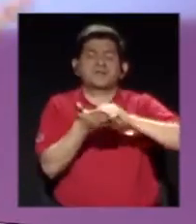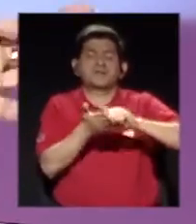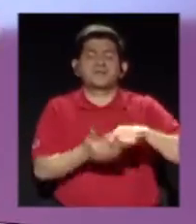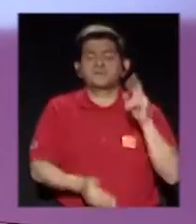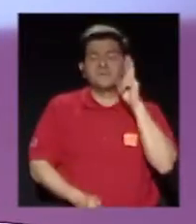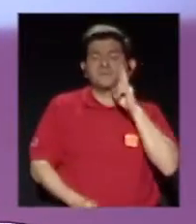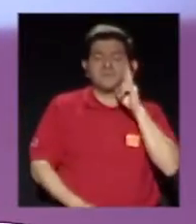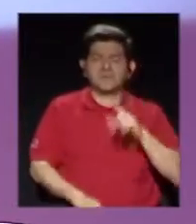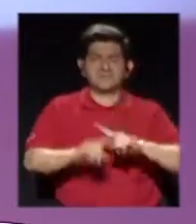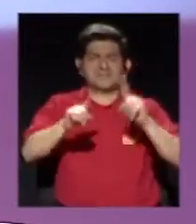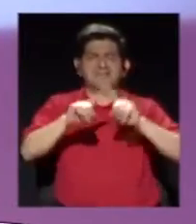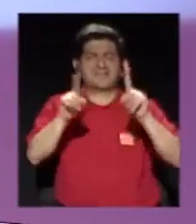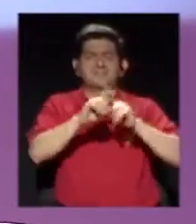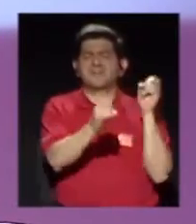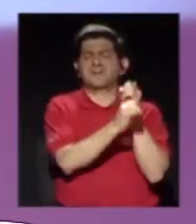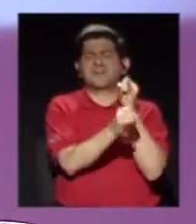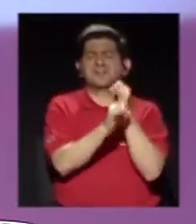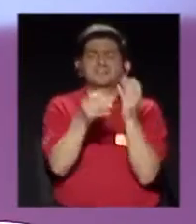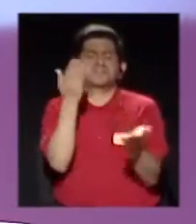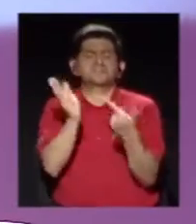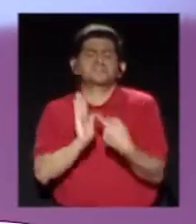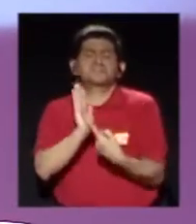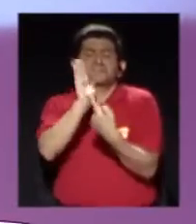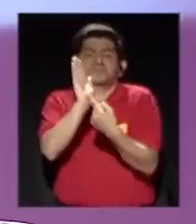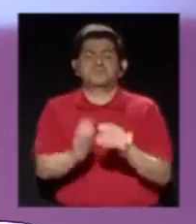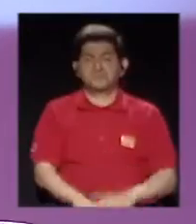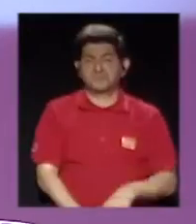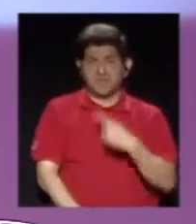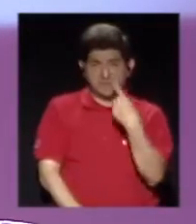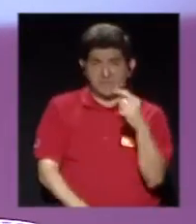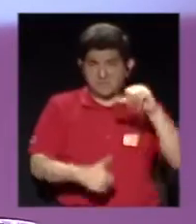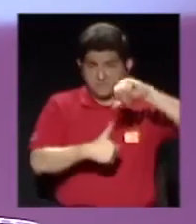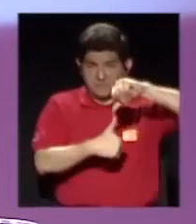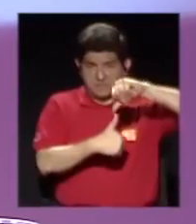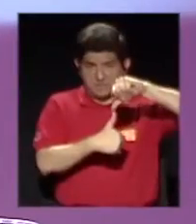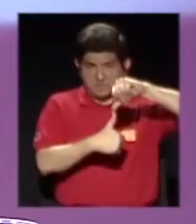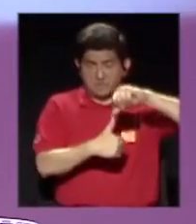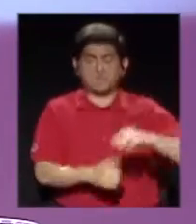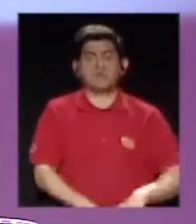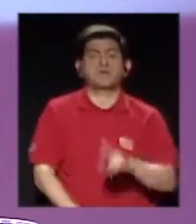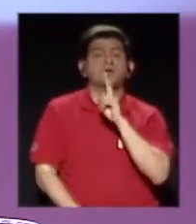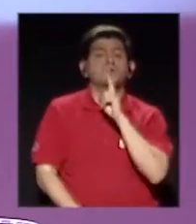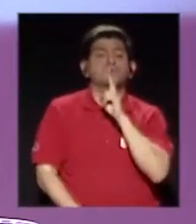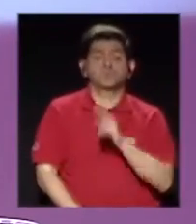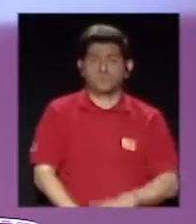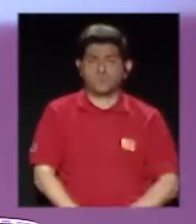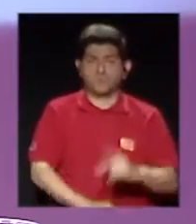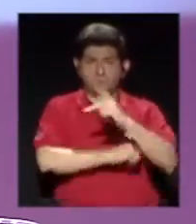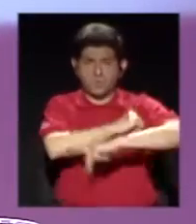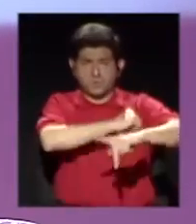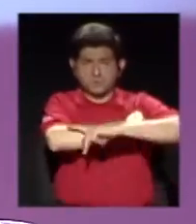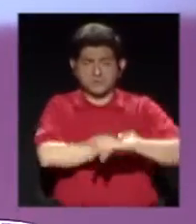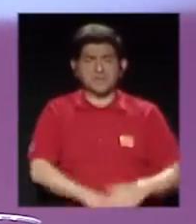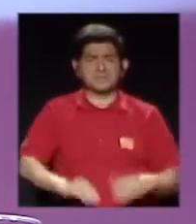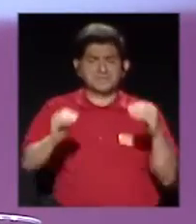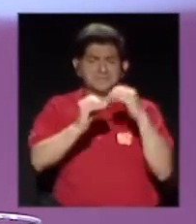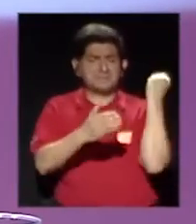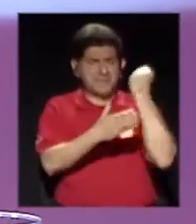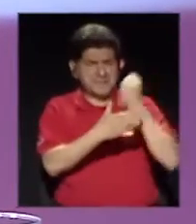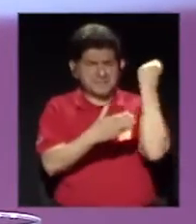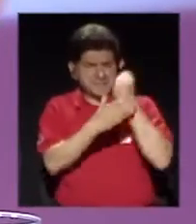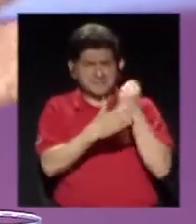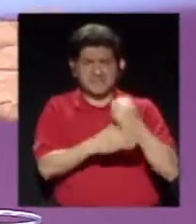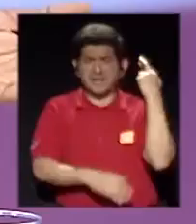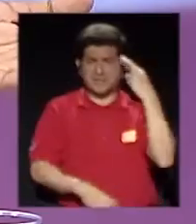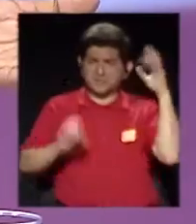través de muchas instituciones porque tendríamos que decir en centroamérica en honduras por ejemplo el país donde reportan más crímenes de